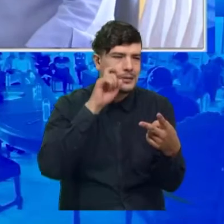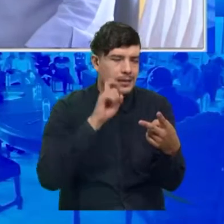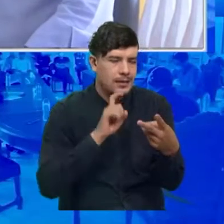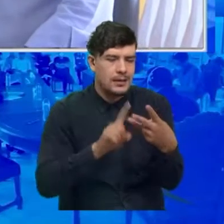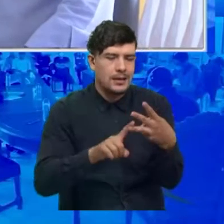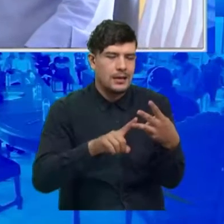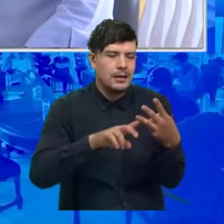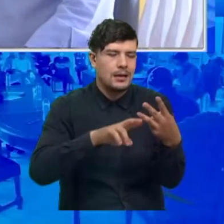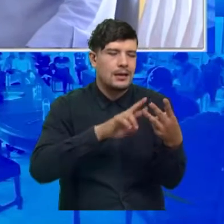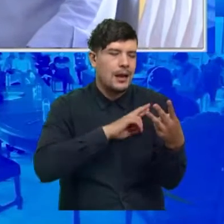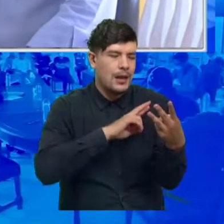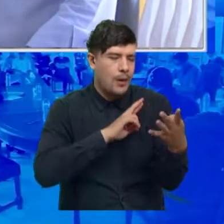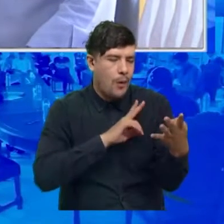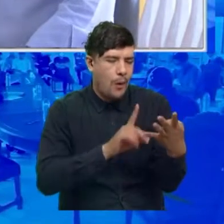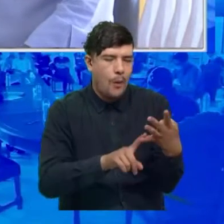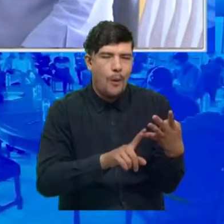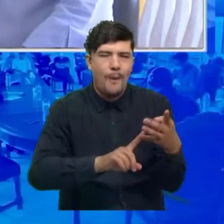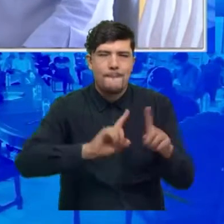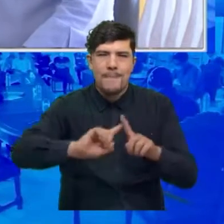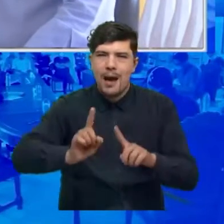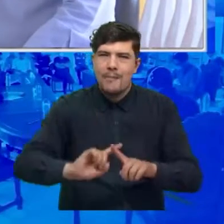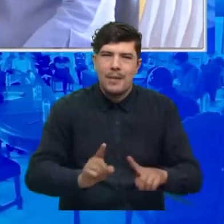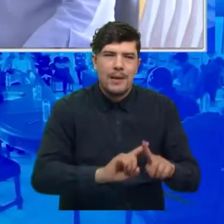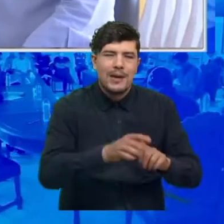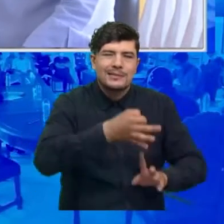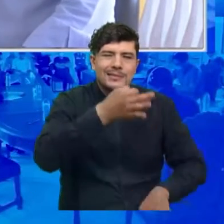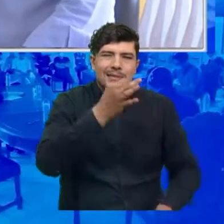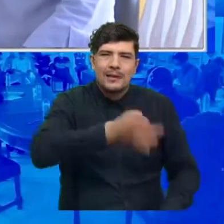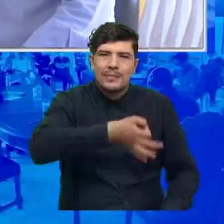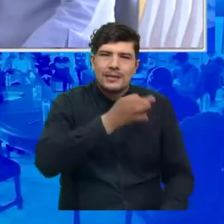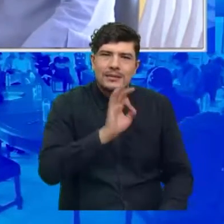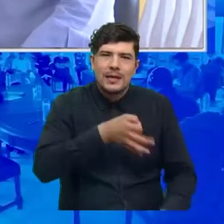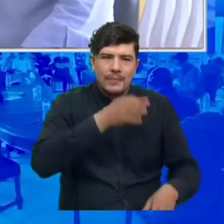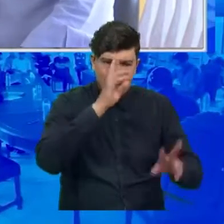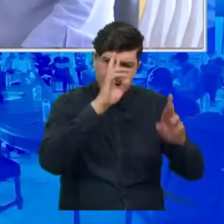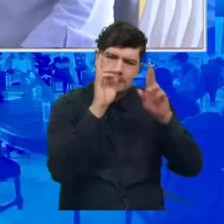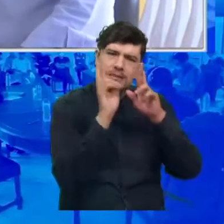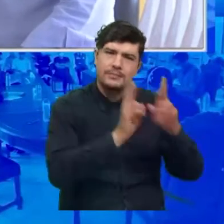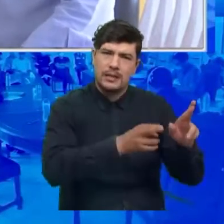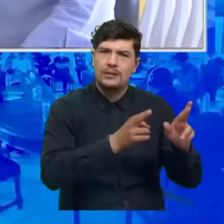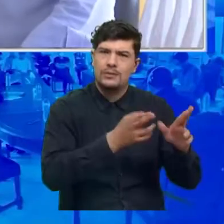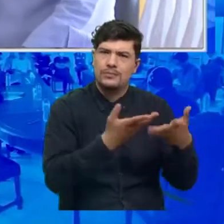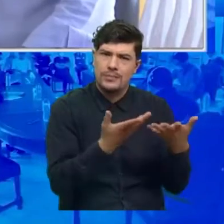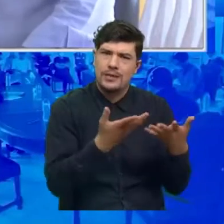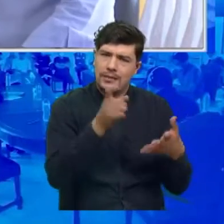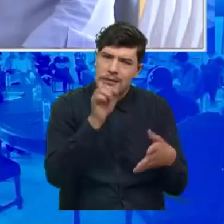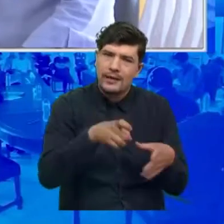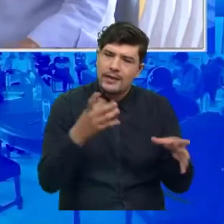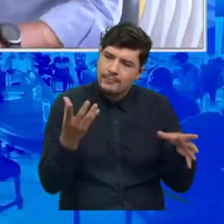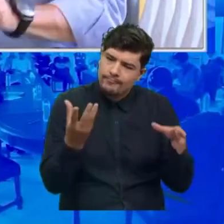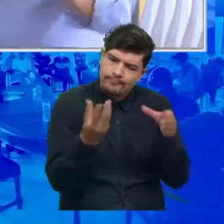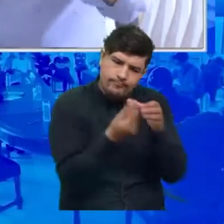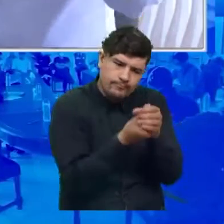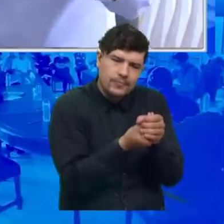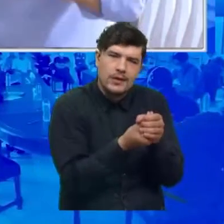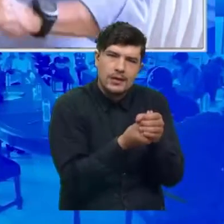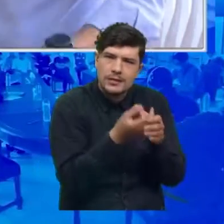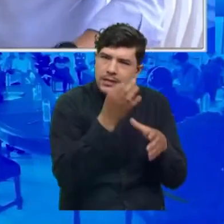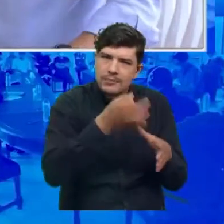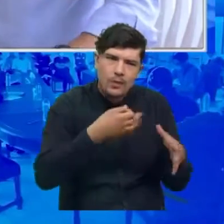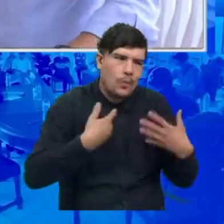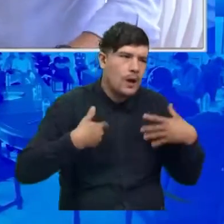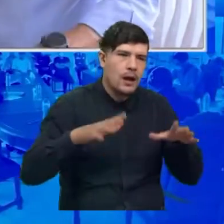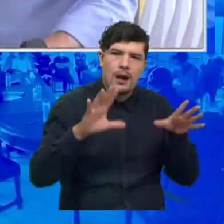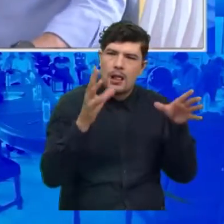siempre muy respetuosos de que pertenezcan a un grupo de único siempre se ha hablar de inclusión ya eso estamos trabajando pero